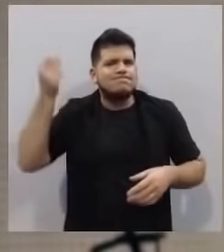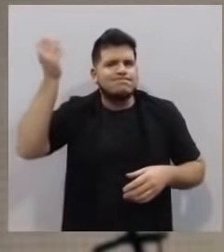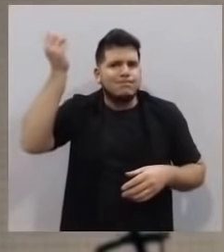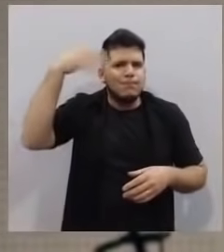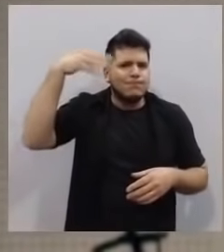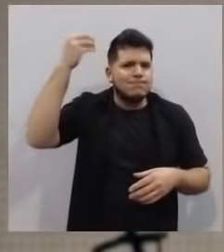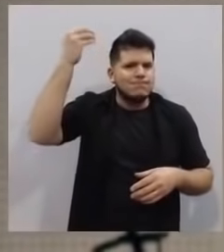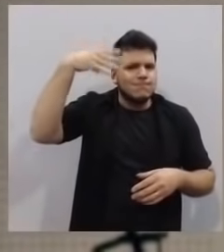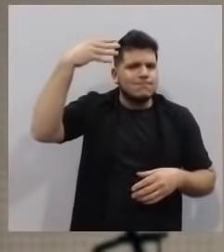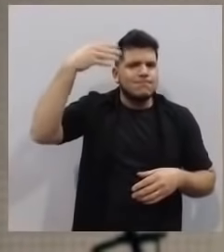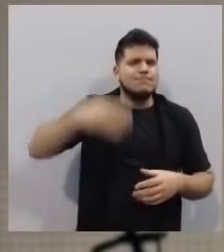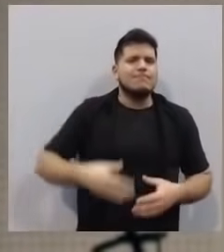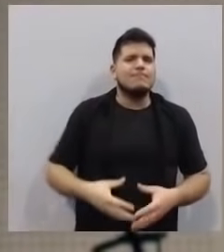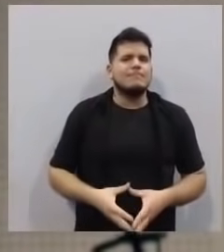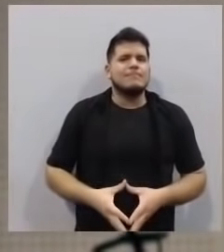correcta